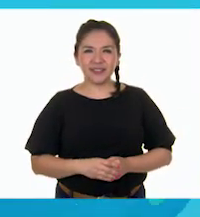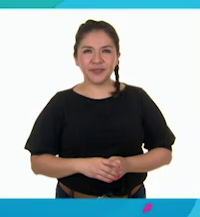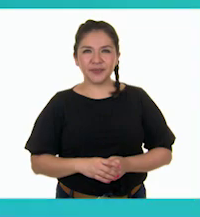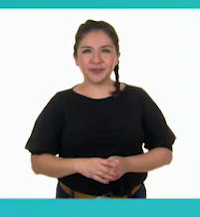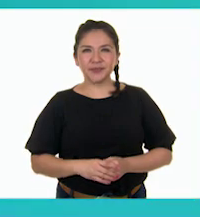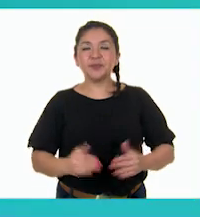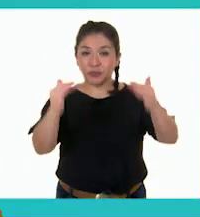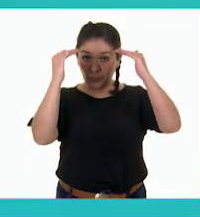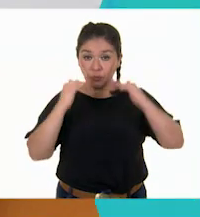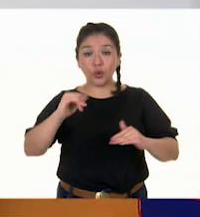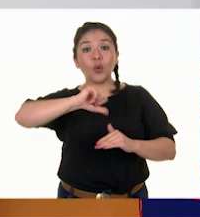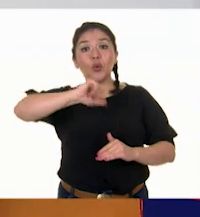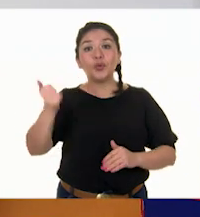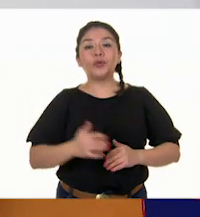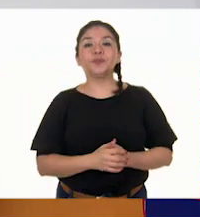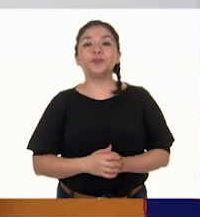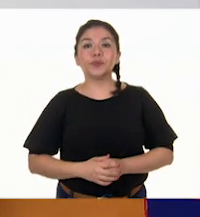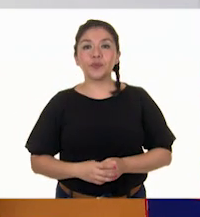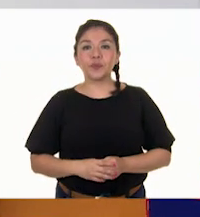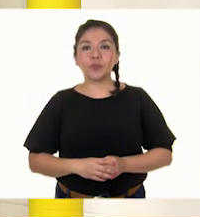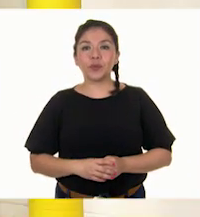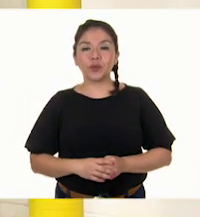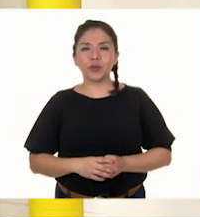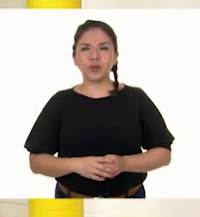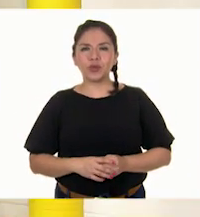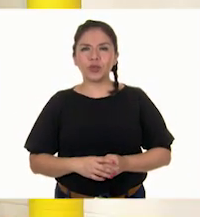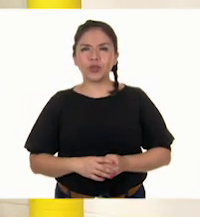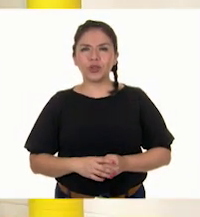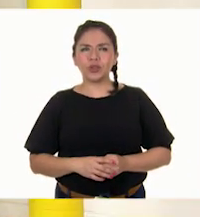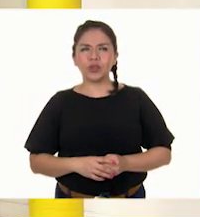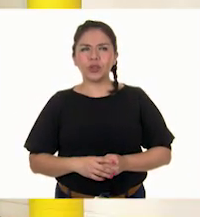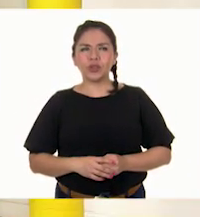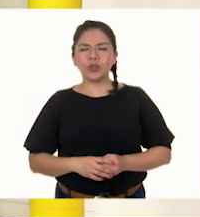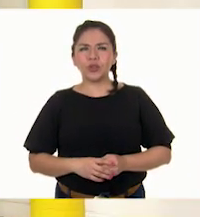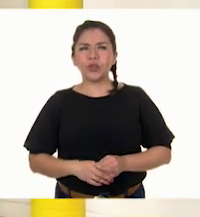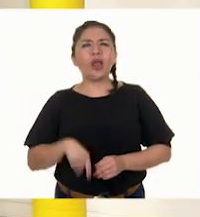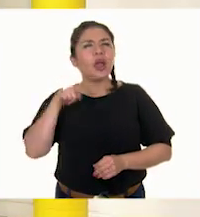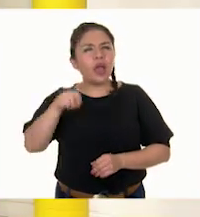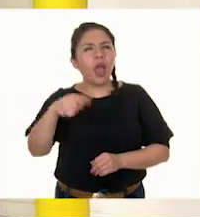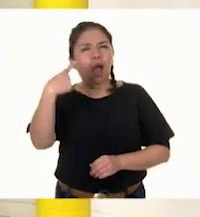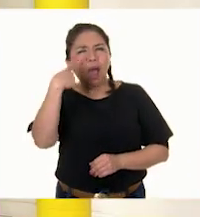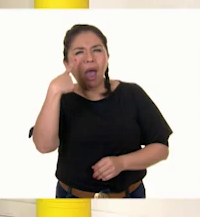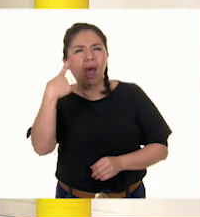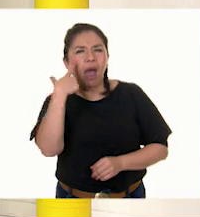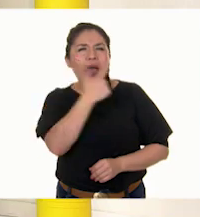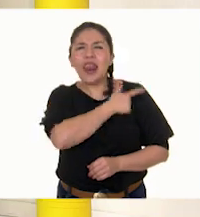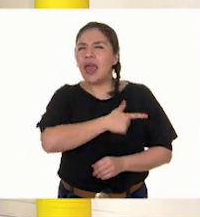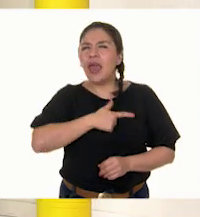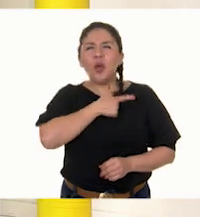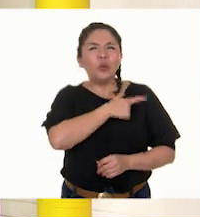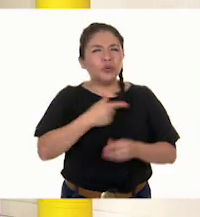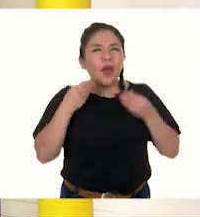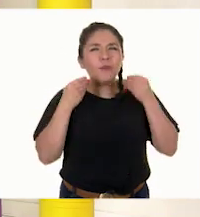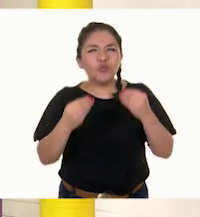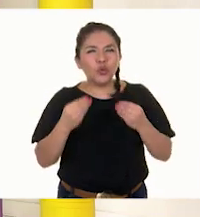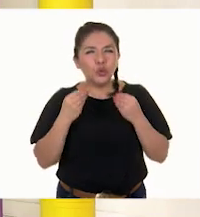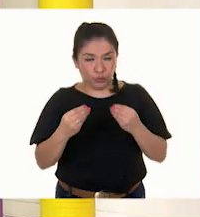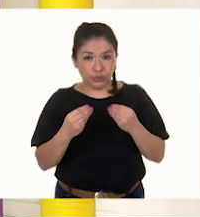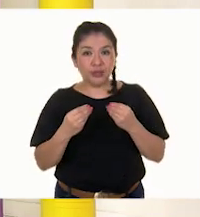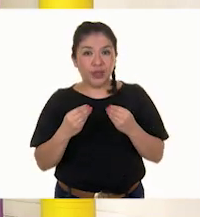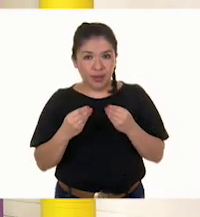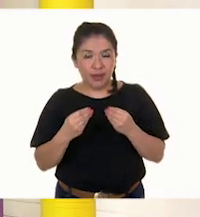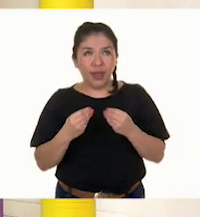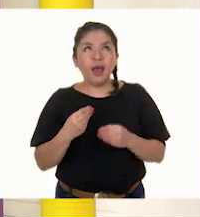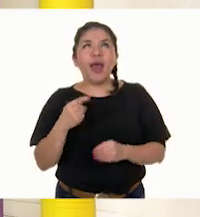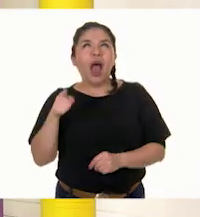Ajá. Perfecto. Muy bien. Siguiente. Ajá. Como le gustaba tanto. ¡Uy! Como le gustaba tanto